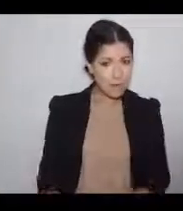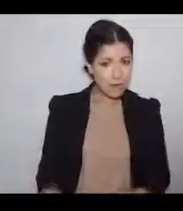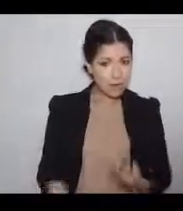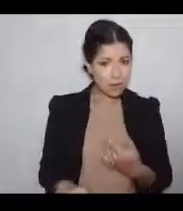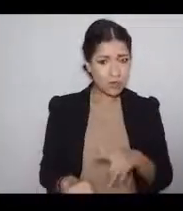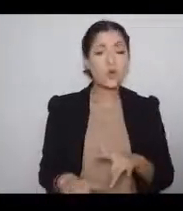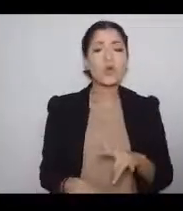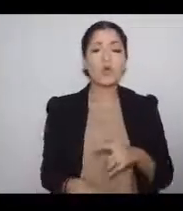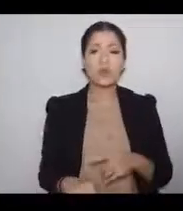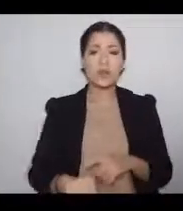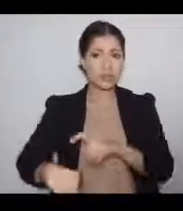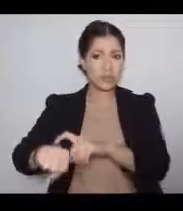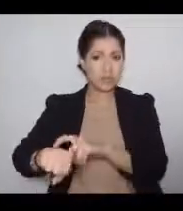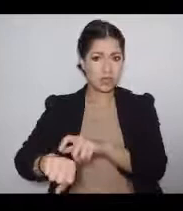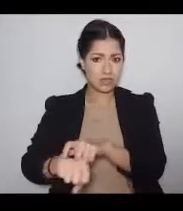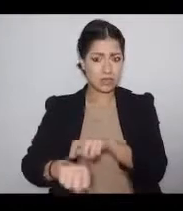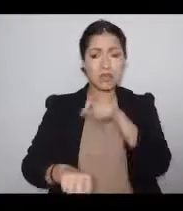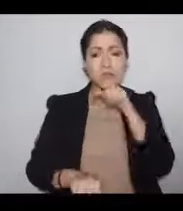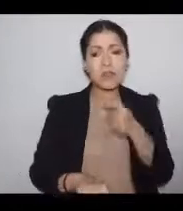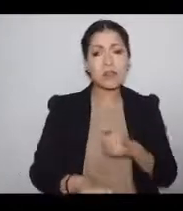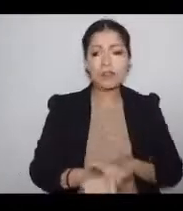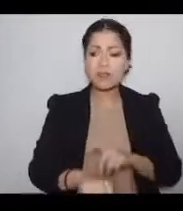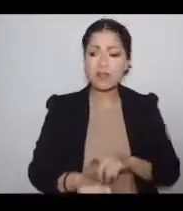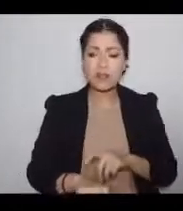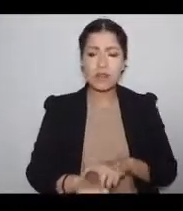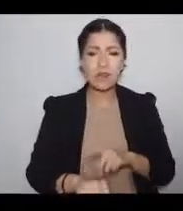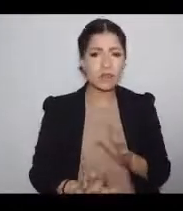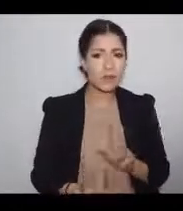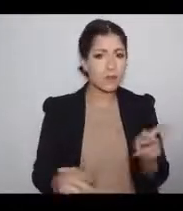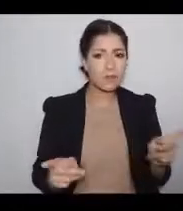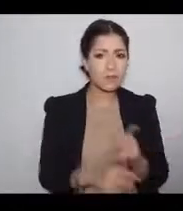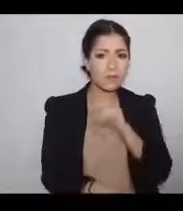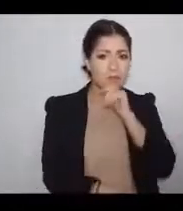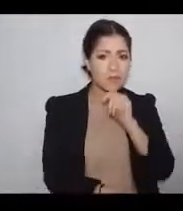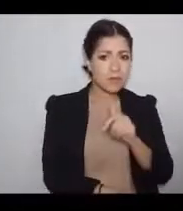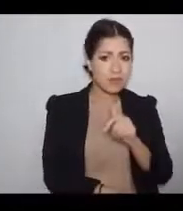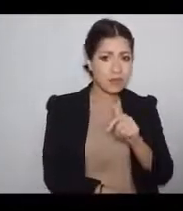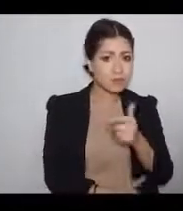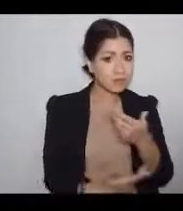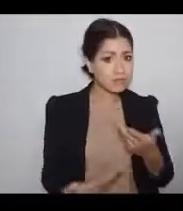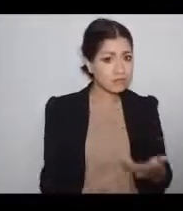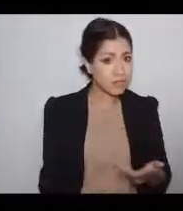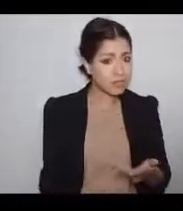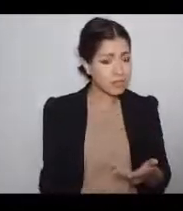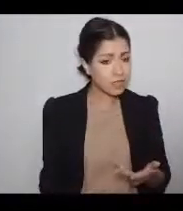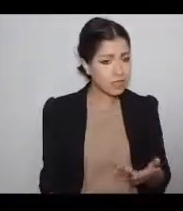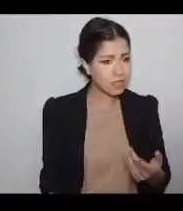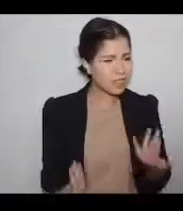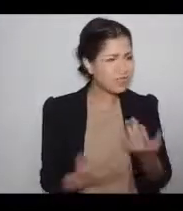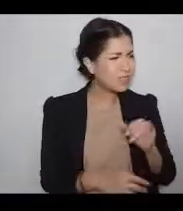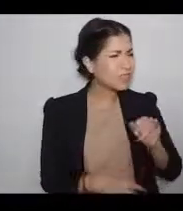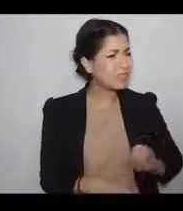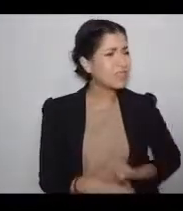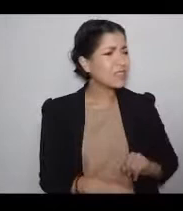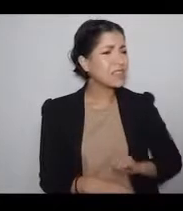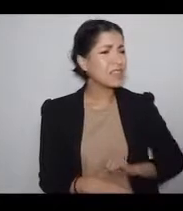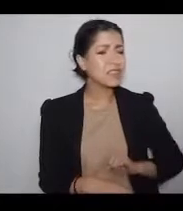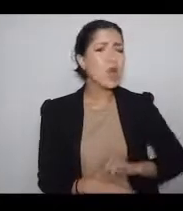tan mal como tú debería apreciar más los sonidos. Me interesan otras